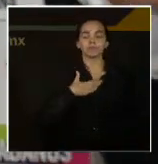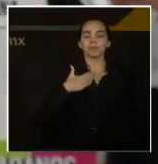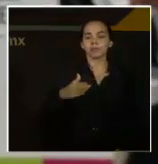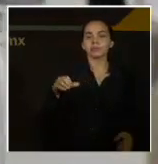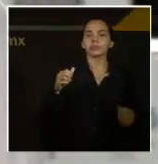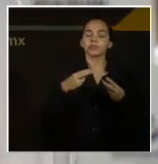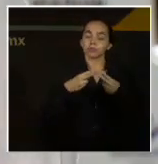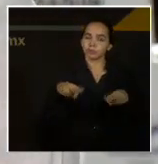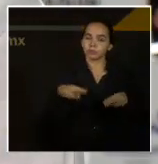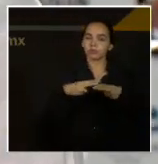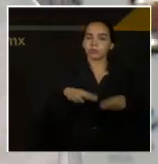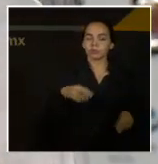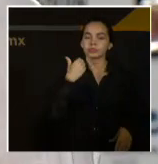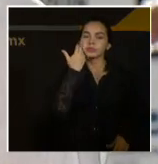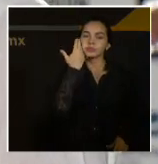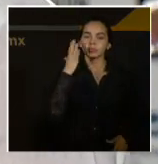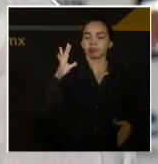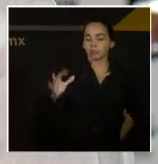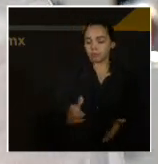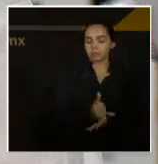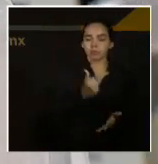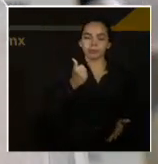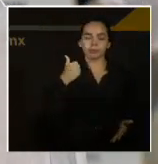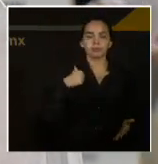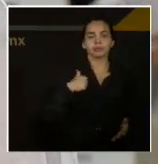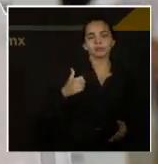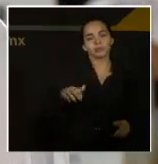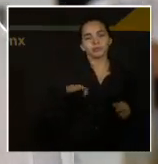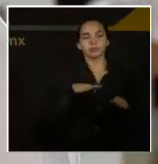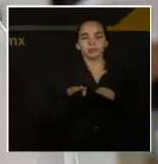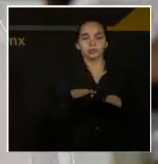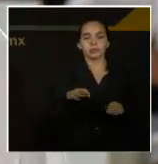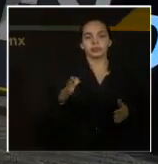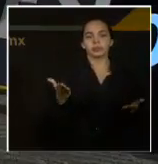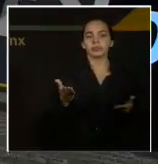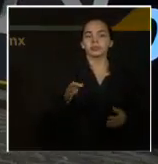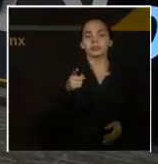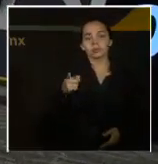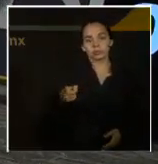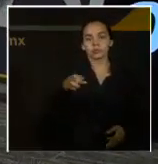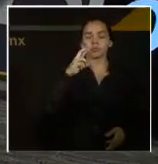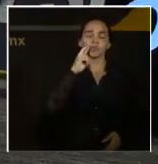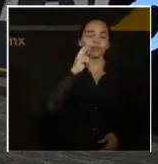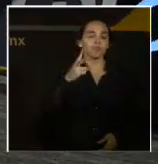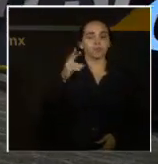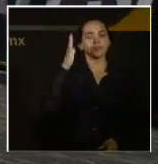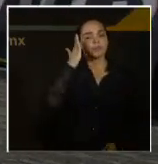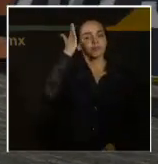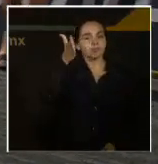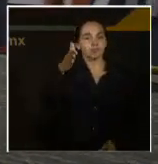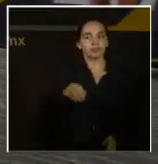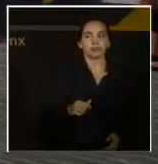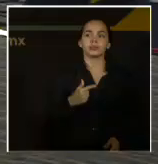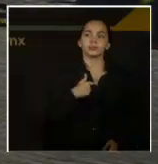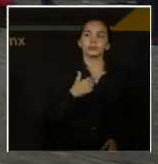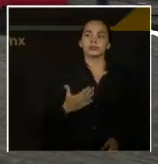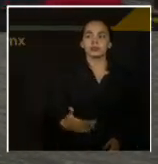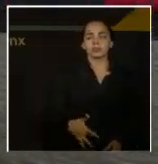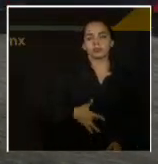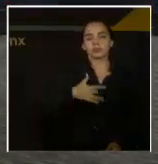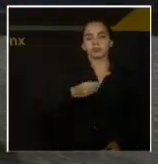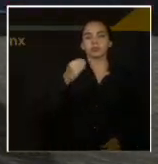que quieren aprovechar las oportunidades que generen para ellos un mejor futuro. Me siento